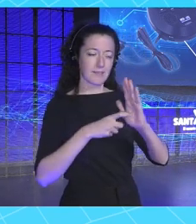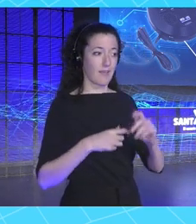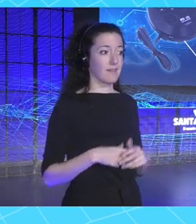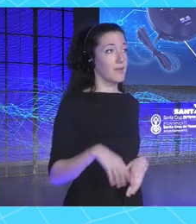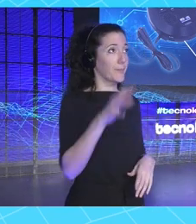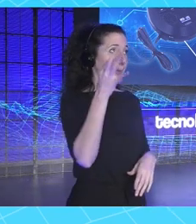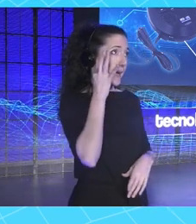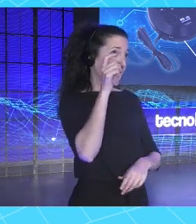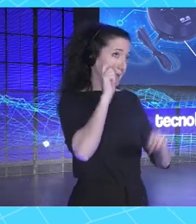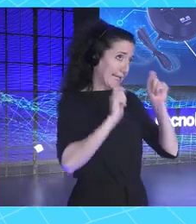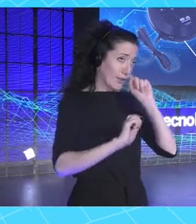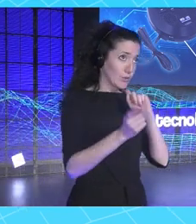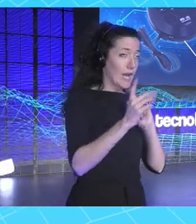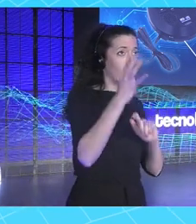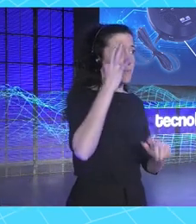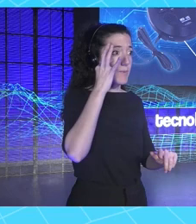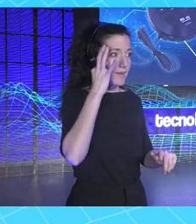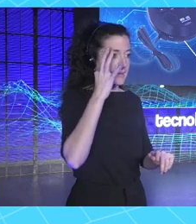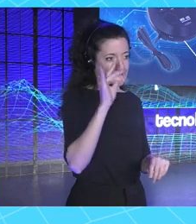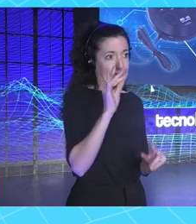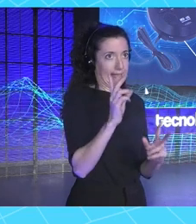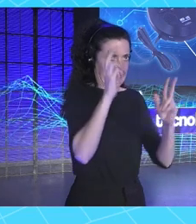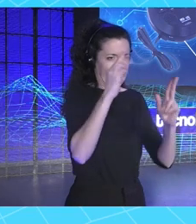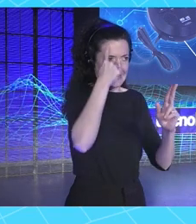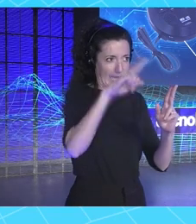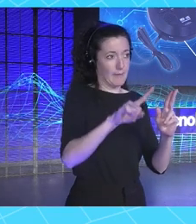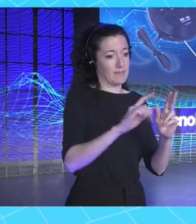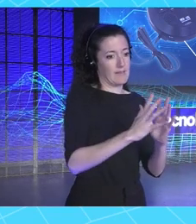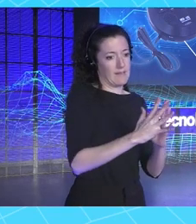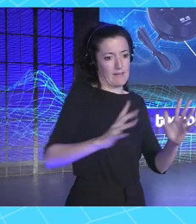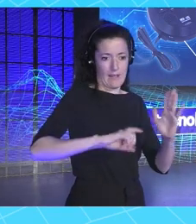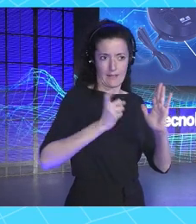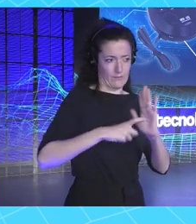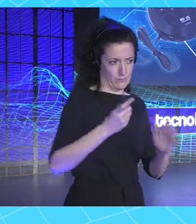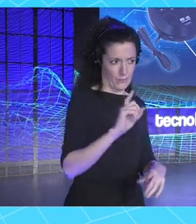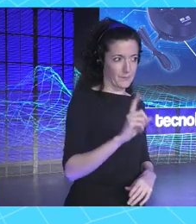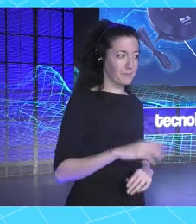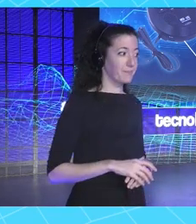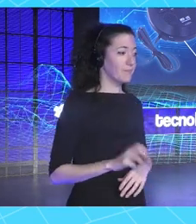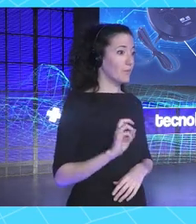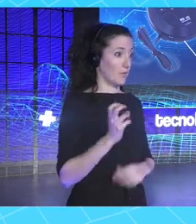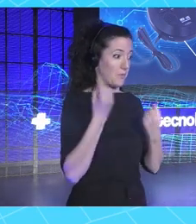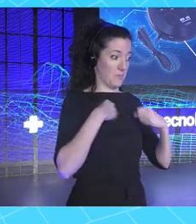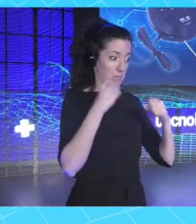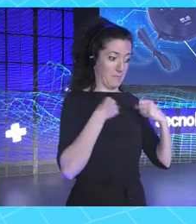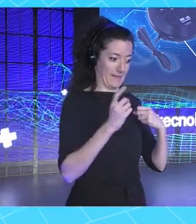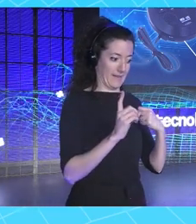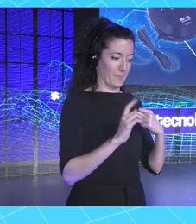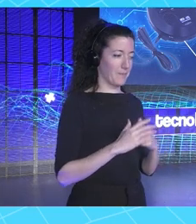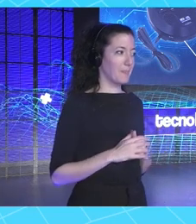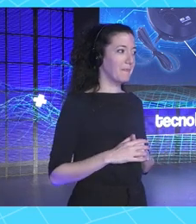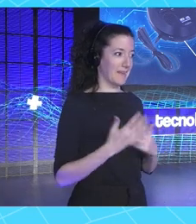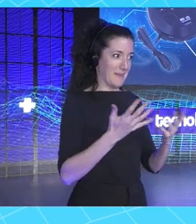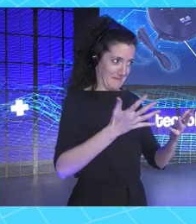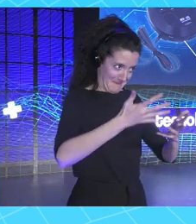no lloran vale ese trozo no te lo sabes entero ahora si yo os digo esto no lo he practicado venga